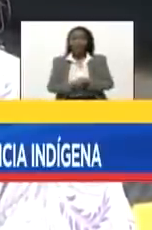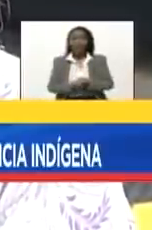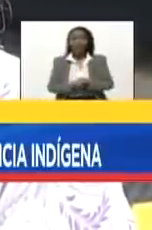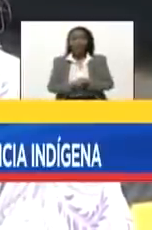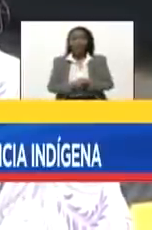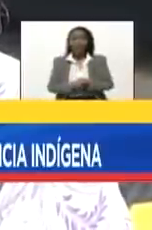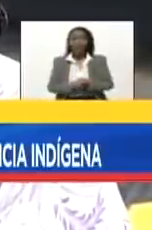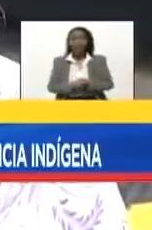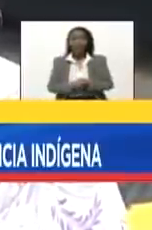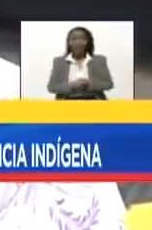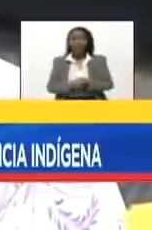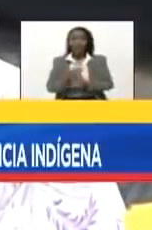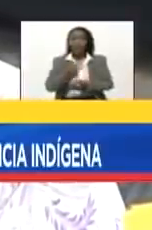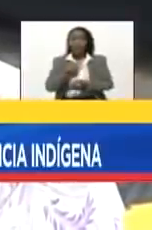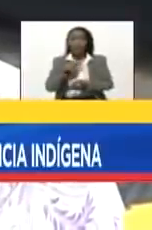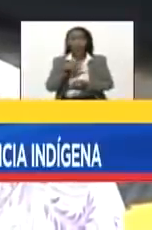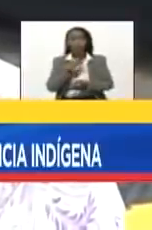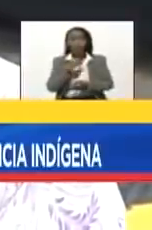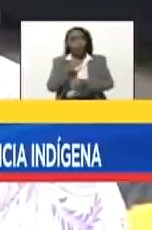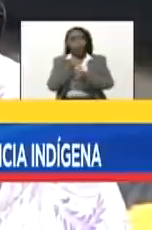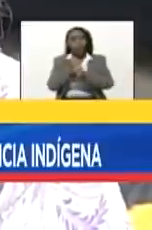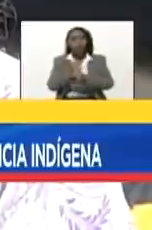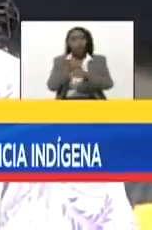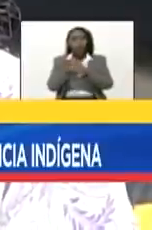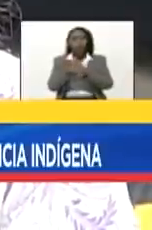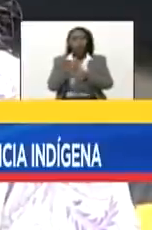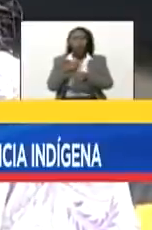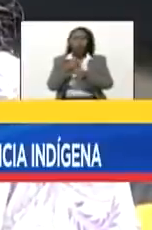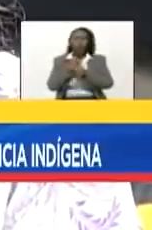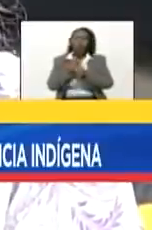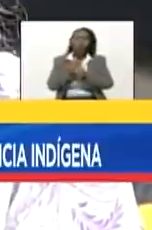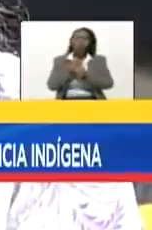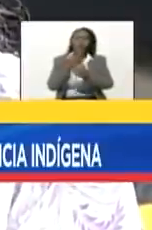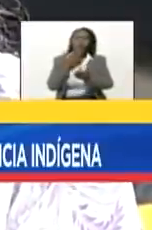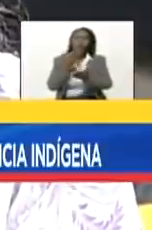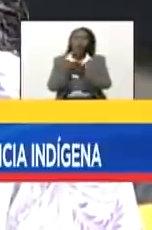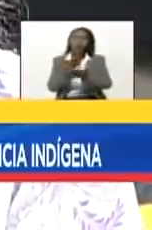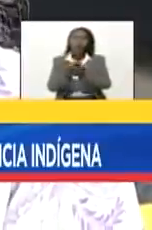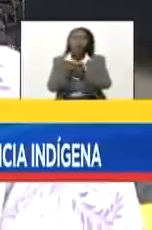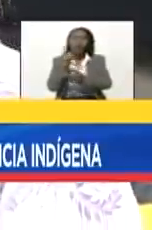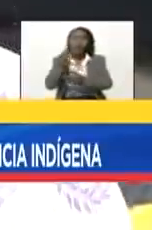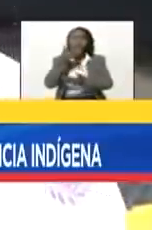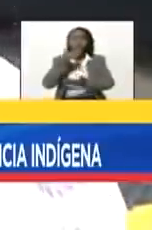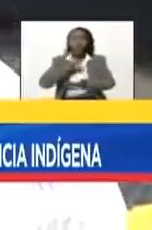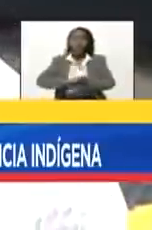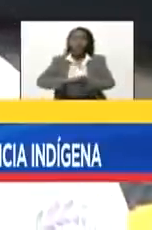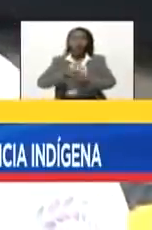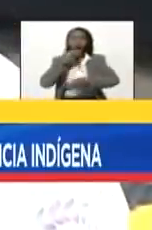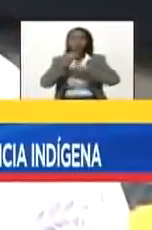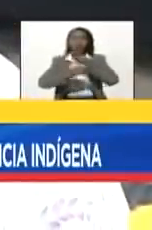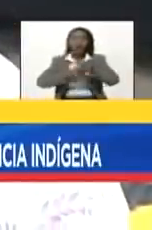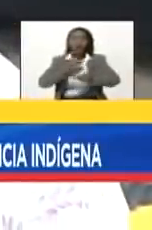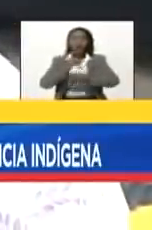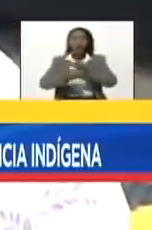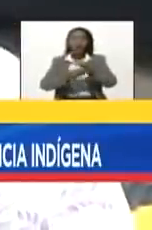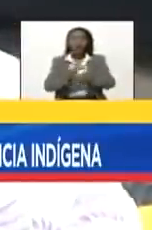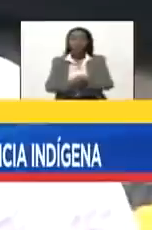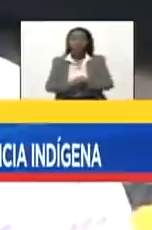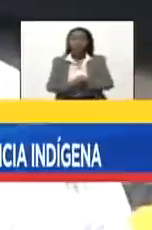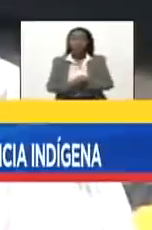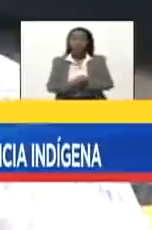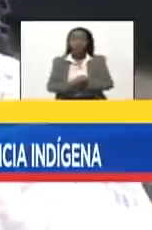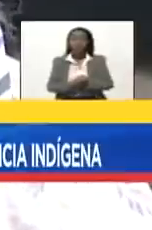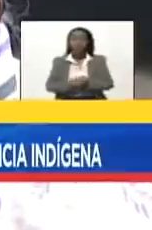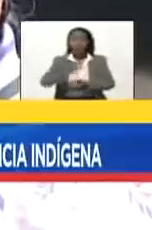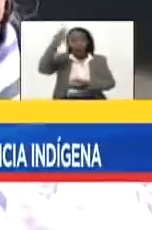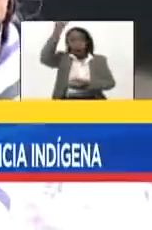Yo no esperaba menos de usted cuando usted ha propuesto esa carta que le va a hacer